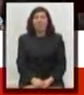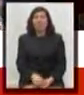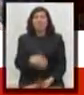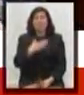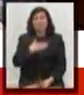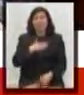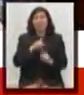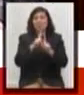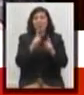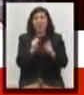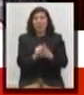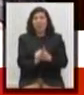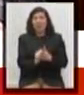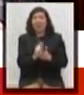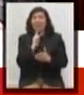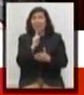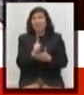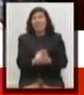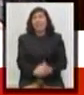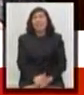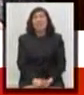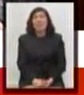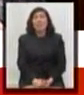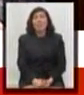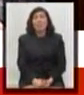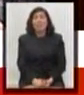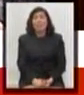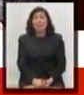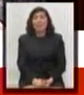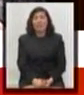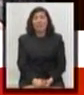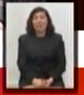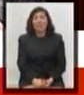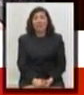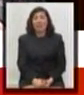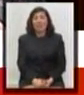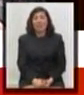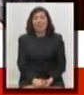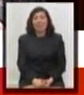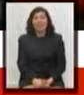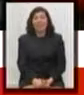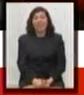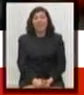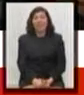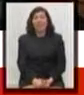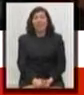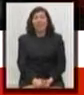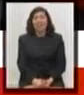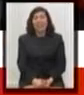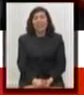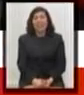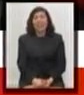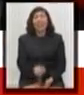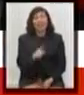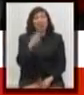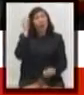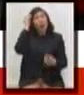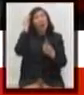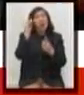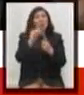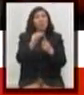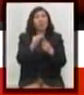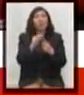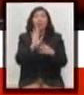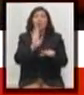Mi pregunta sería para la doctora Marta. Quería saber qué opina sobre